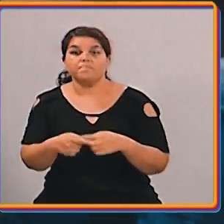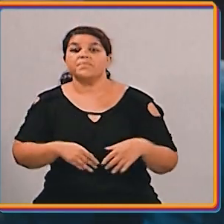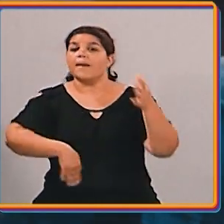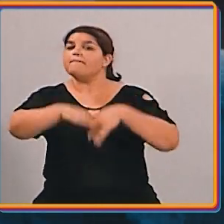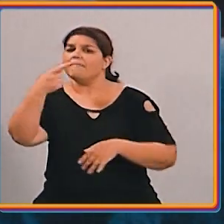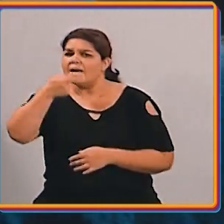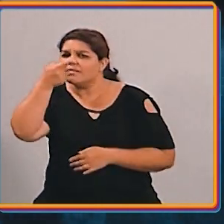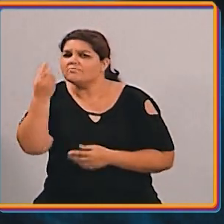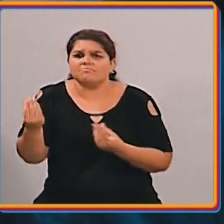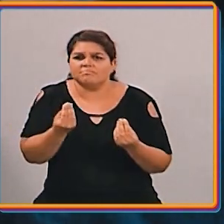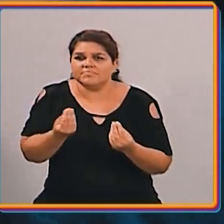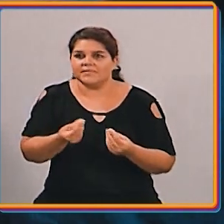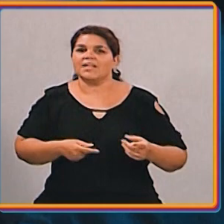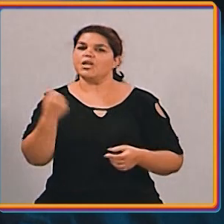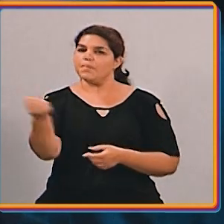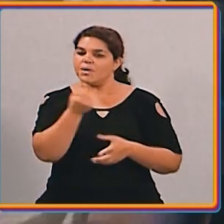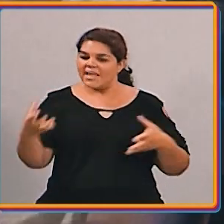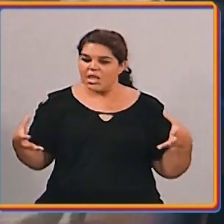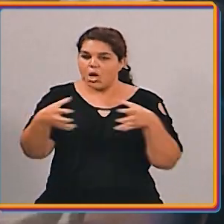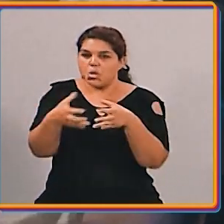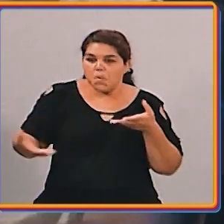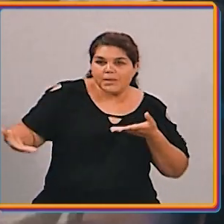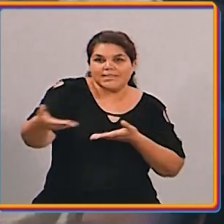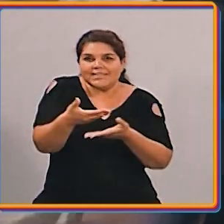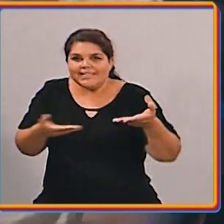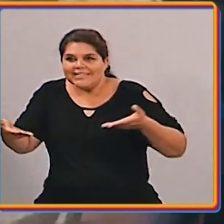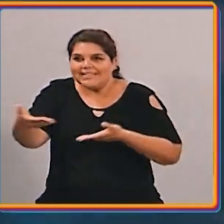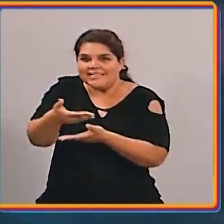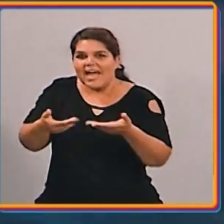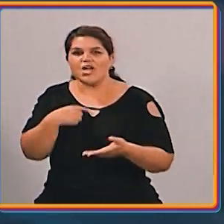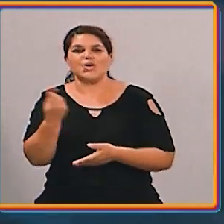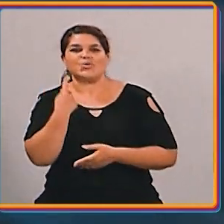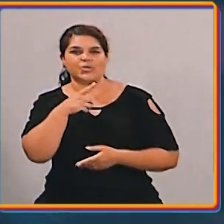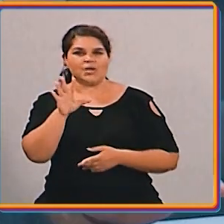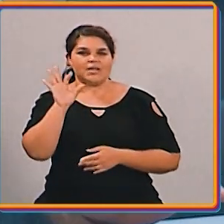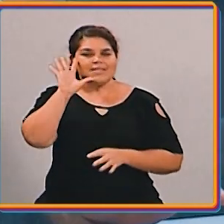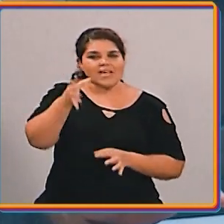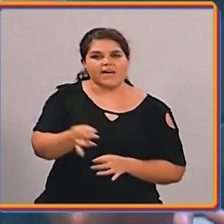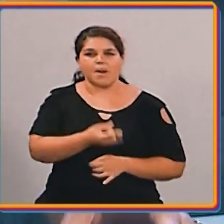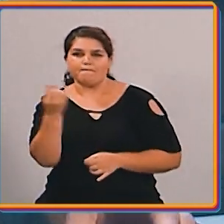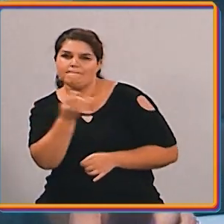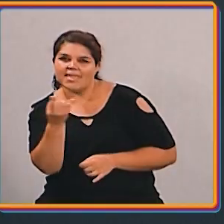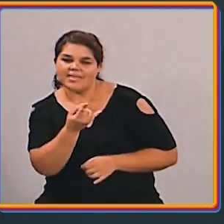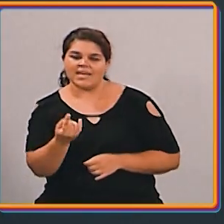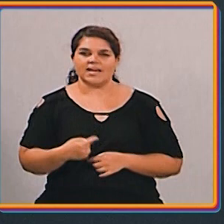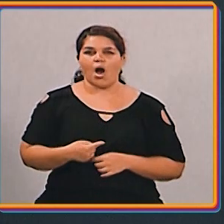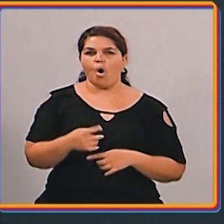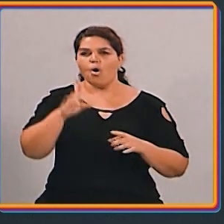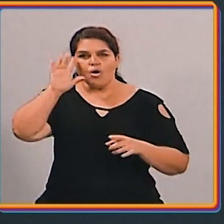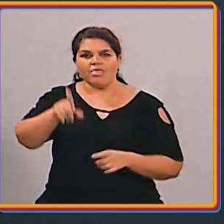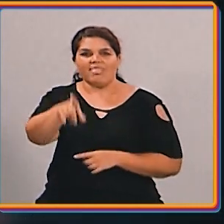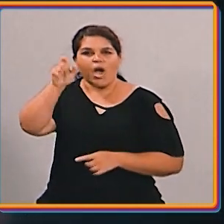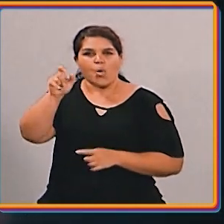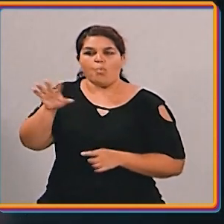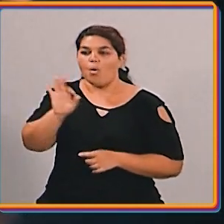Lo más interesante del juego será en la dinámica que se genera en el grupo, donde se pondrán a prueba nuestras habilidades para mentir, deducir y evitar